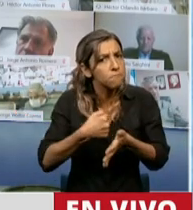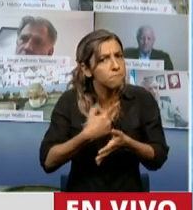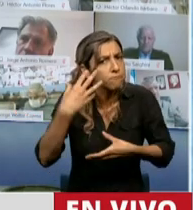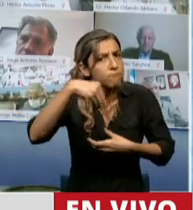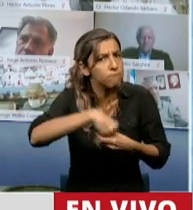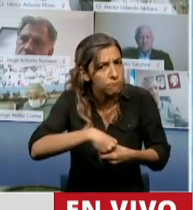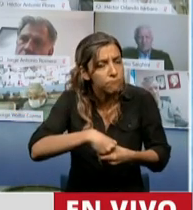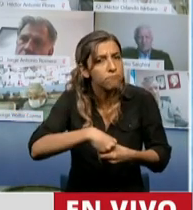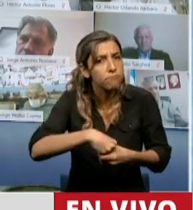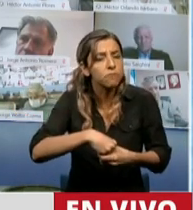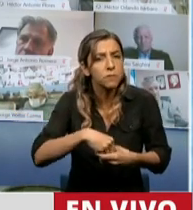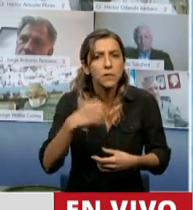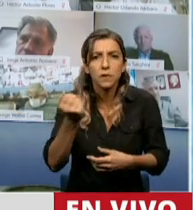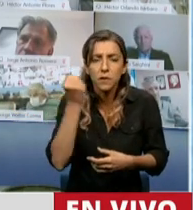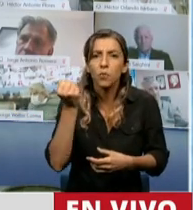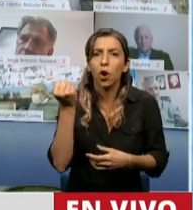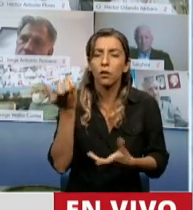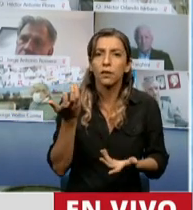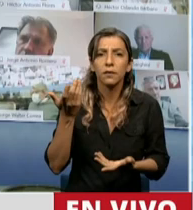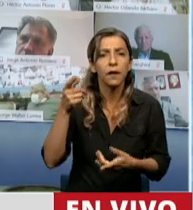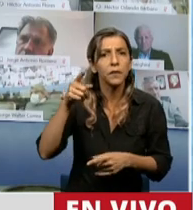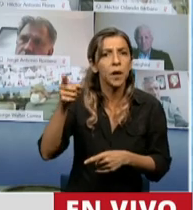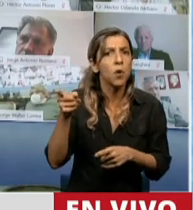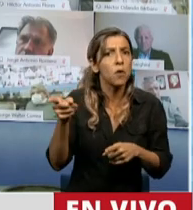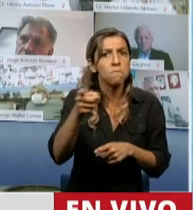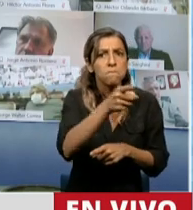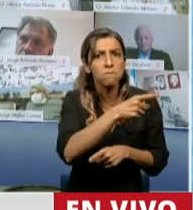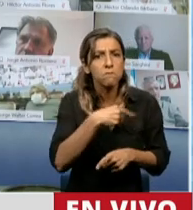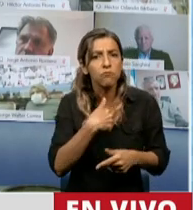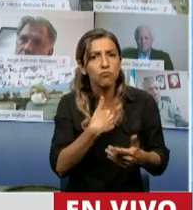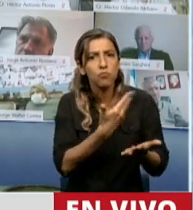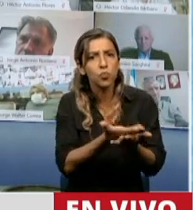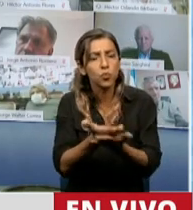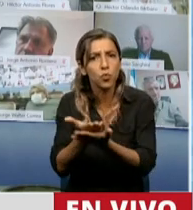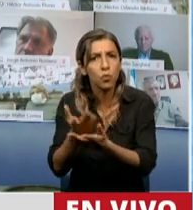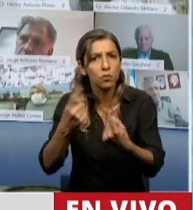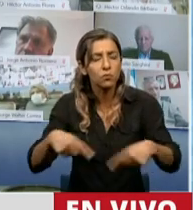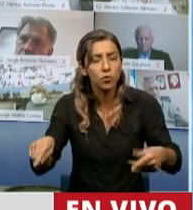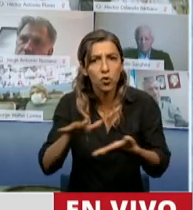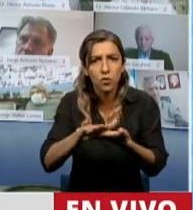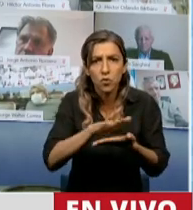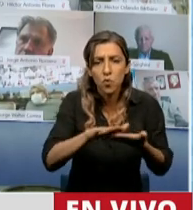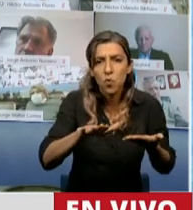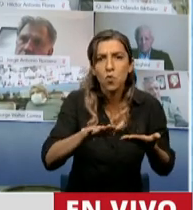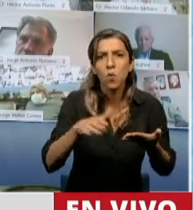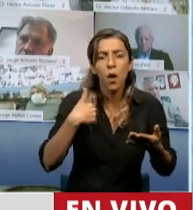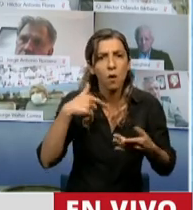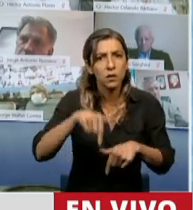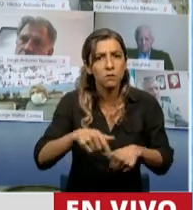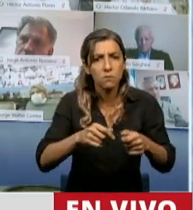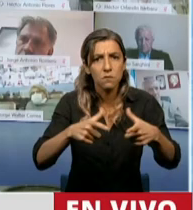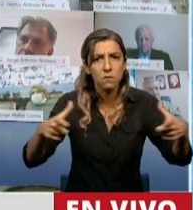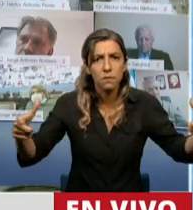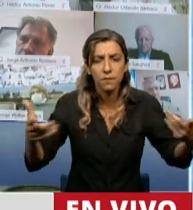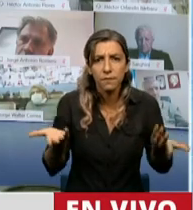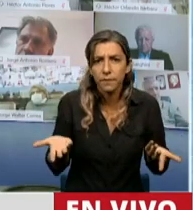sujetos políticos que se van incorporando con nuevas demandas que traen aparejado estos tiempos van creciendo y van desasnándonos